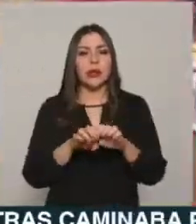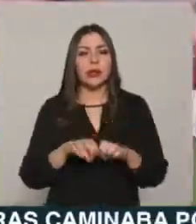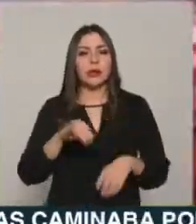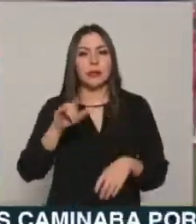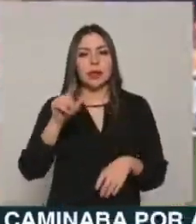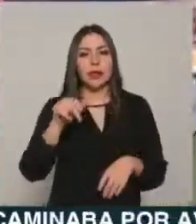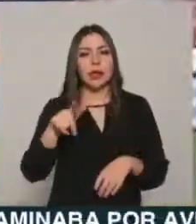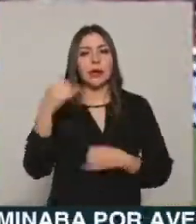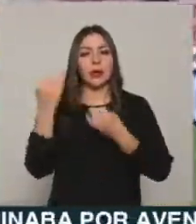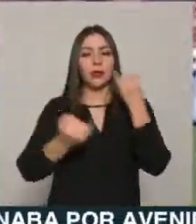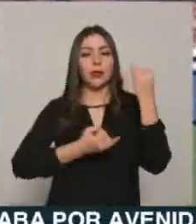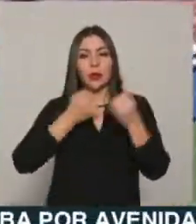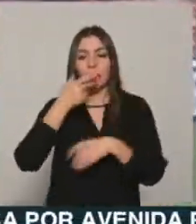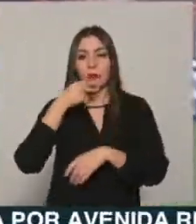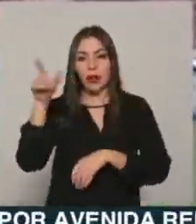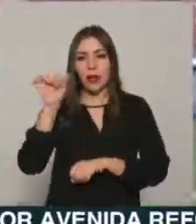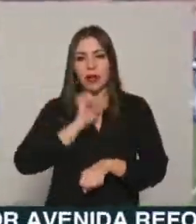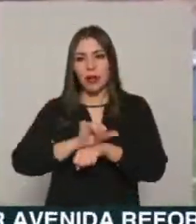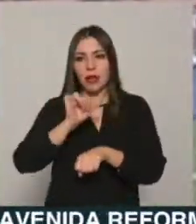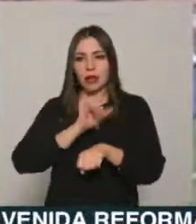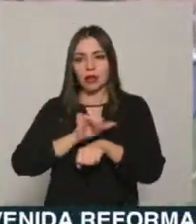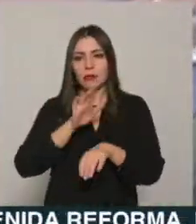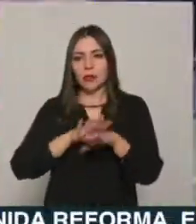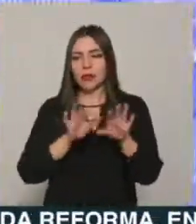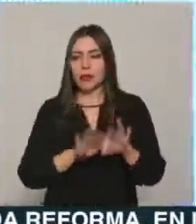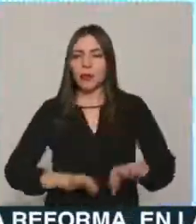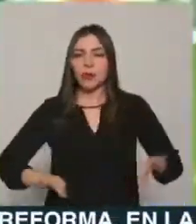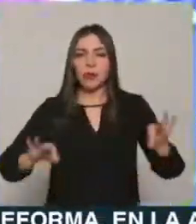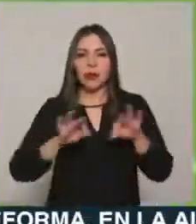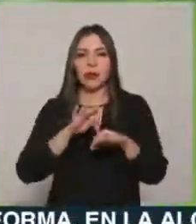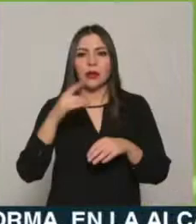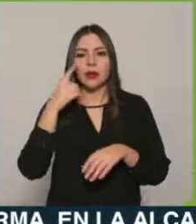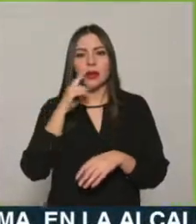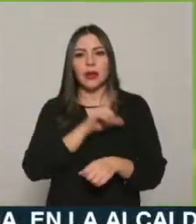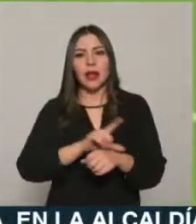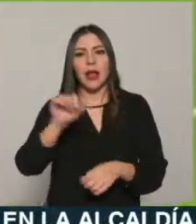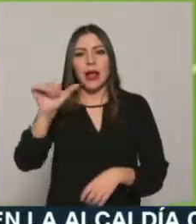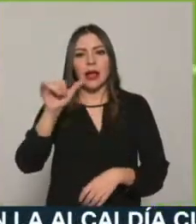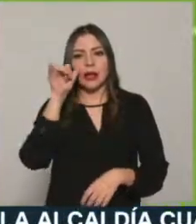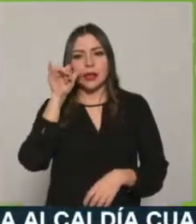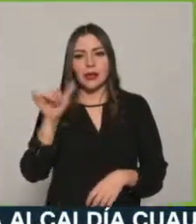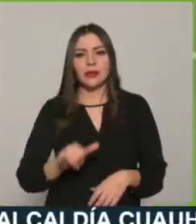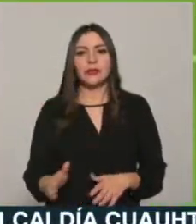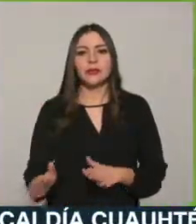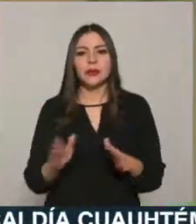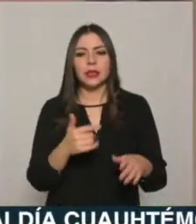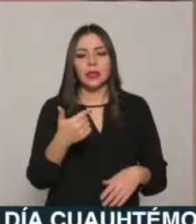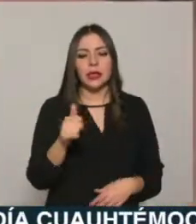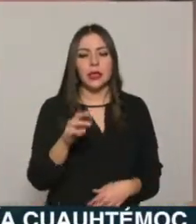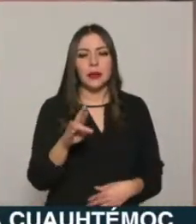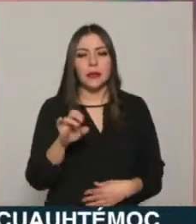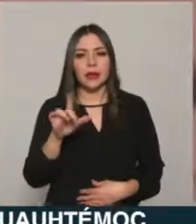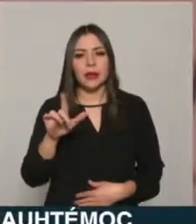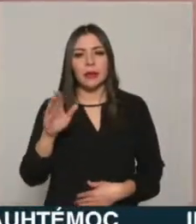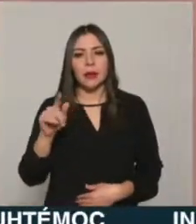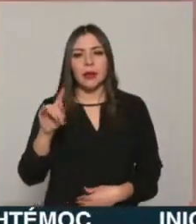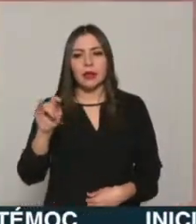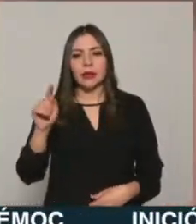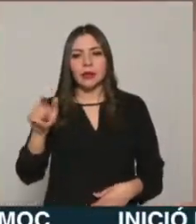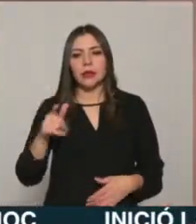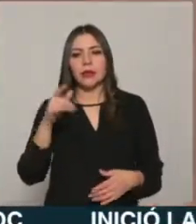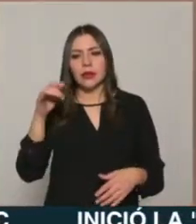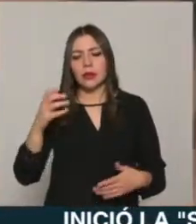jugador argentino con más presencia en la Serie A italiana. Gabriel Batistuta fue campeón de Liga en Argentina e